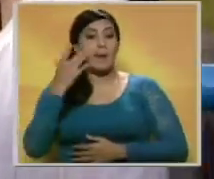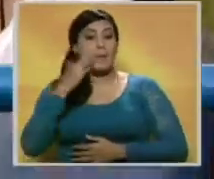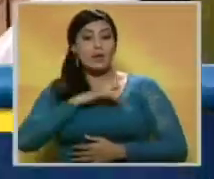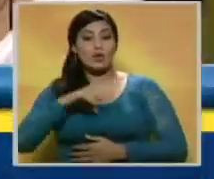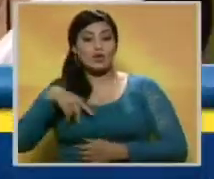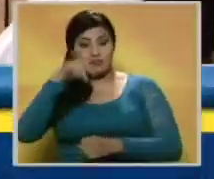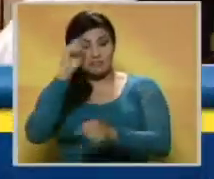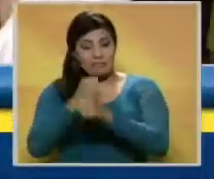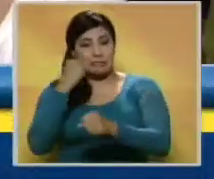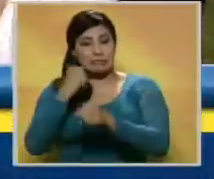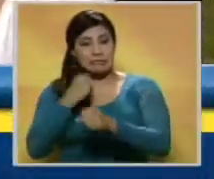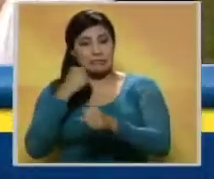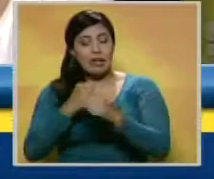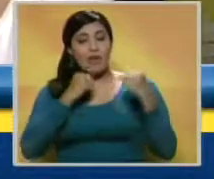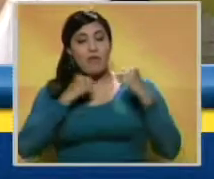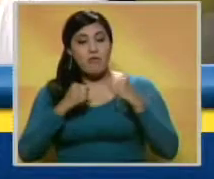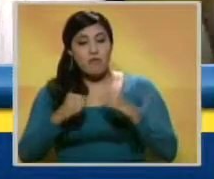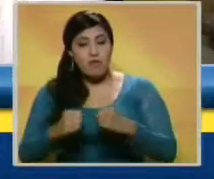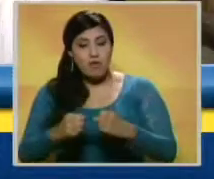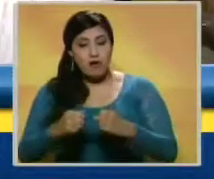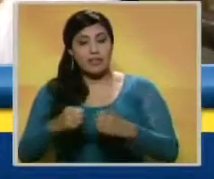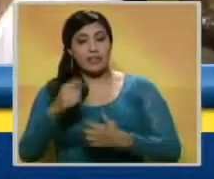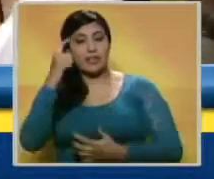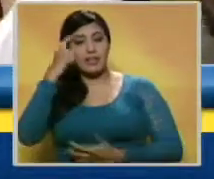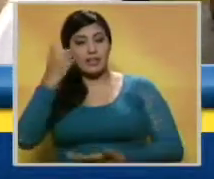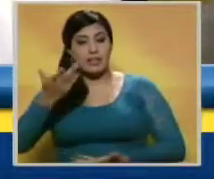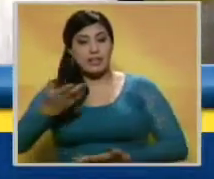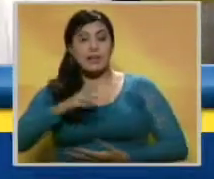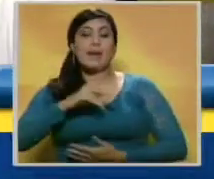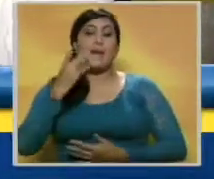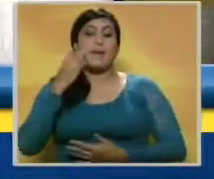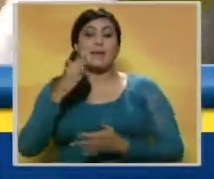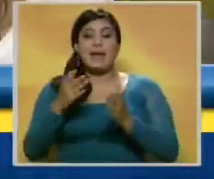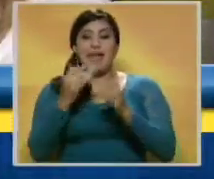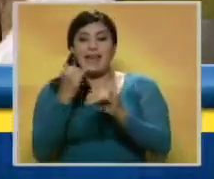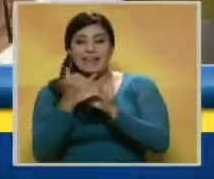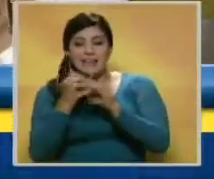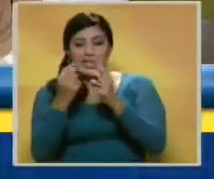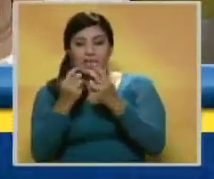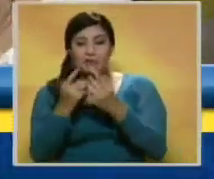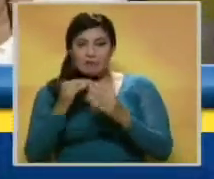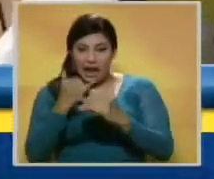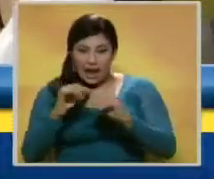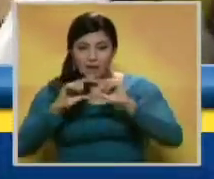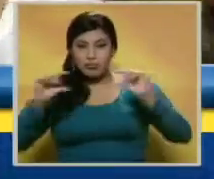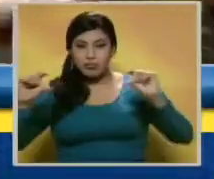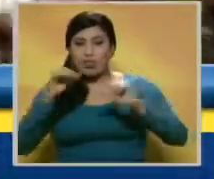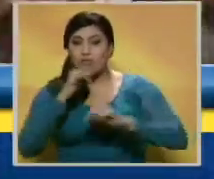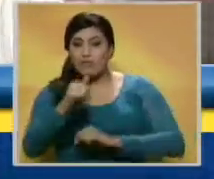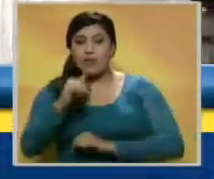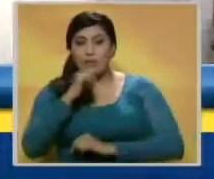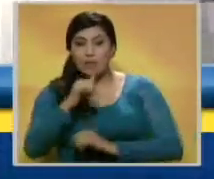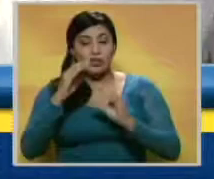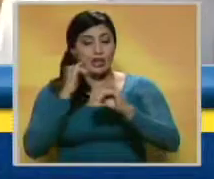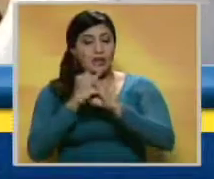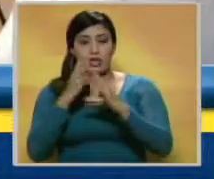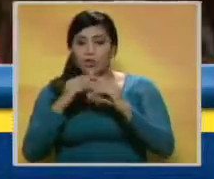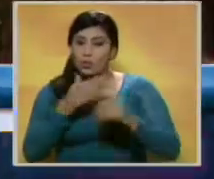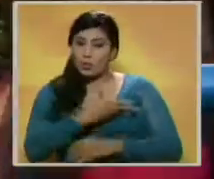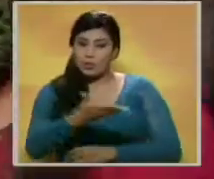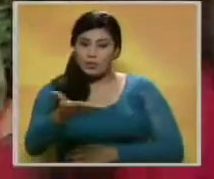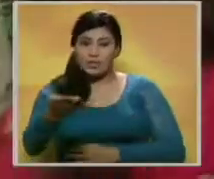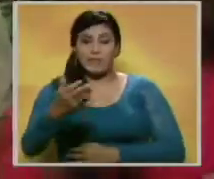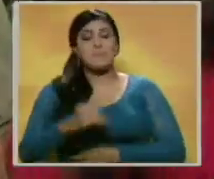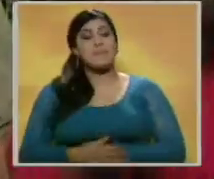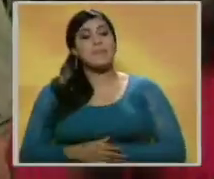labor es muy fuerte durante todo el día. Entonces la página web siempre actualizada en todo momento y todo para